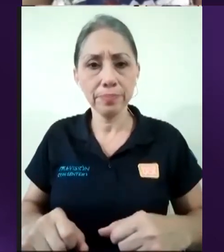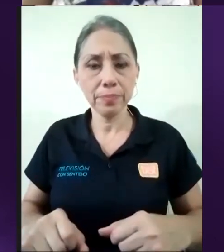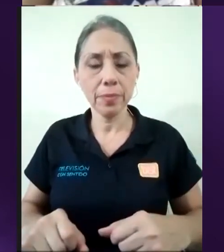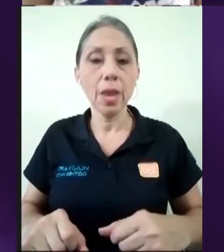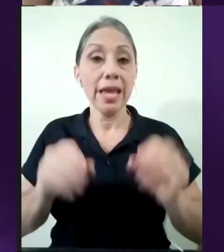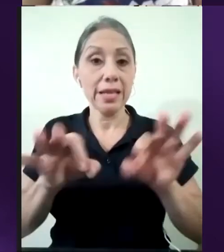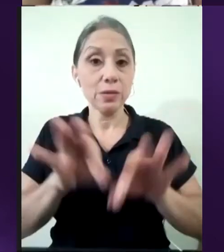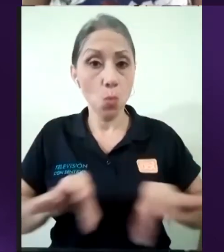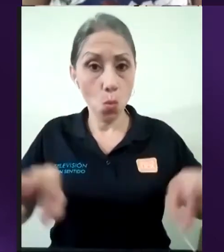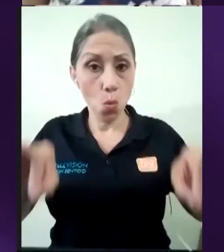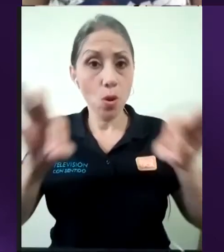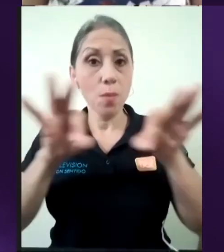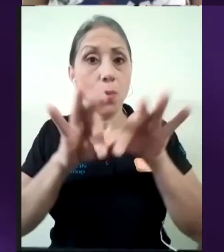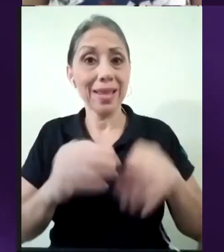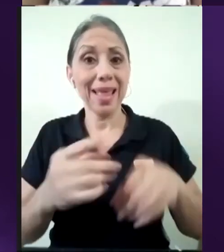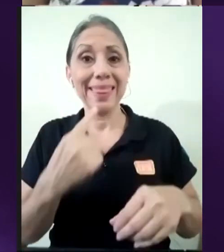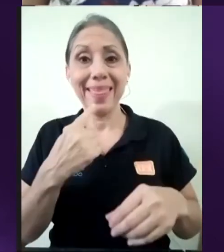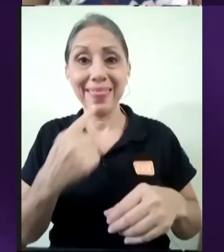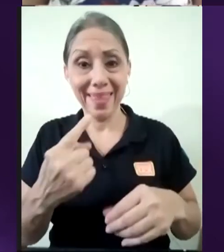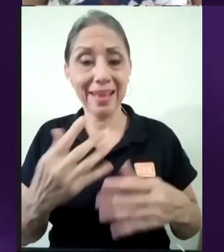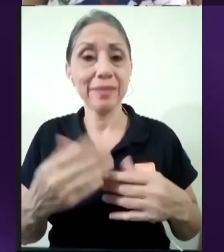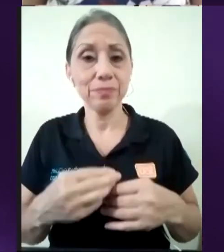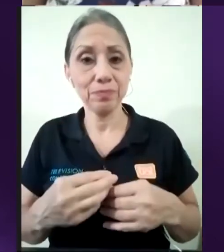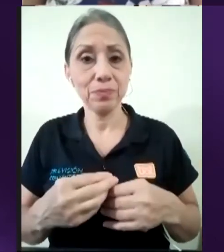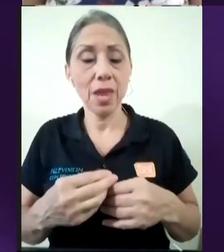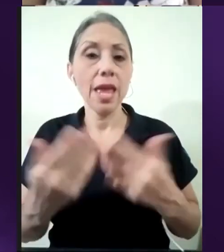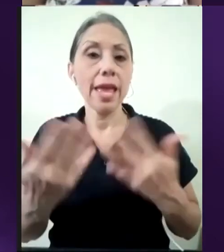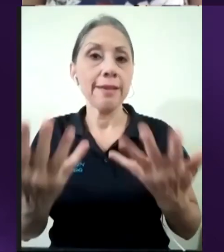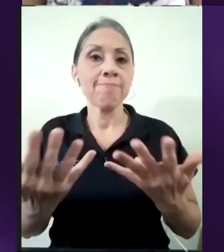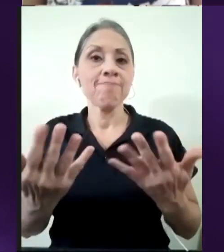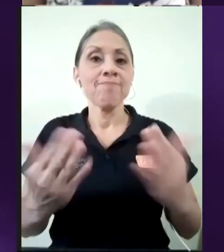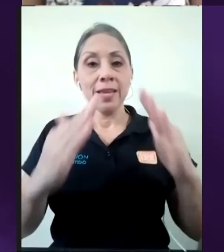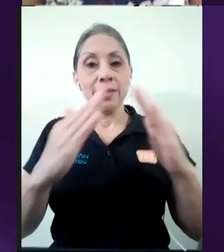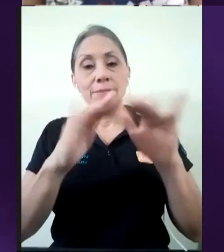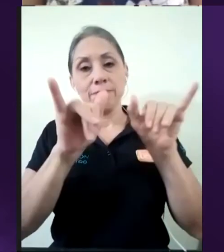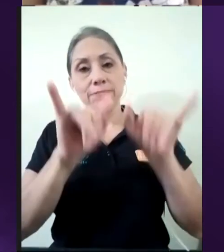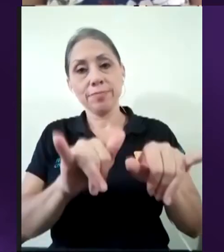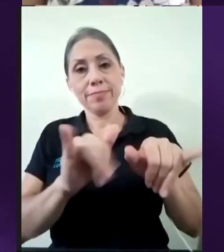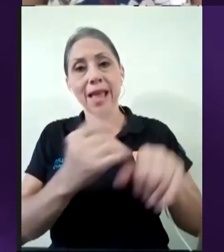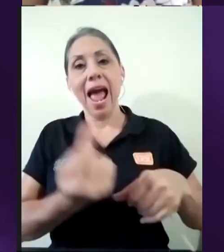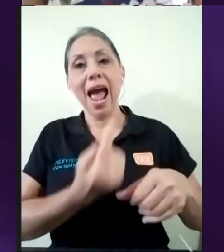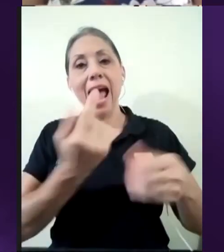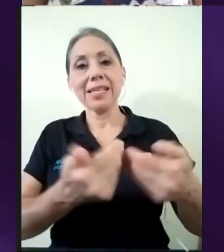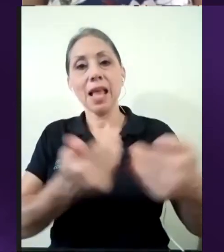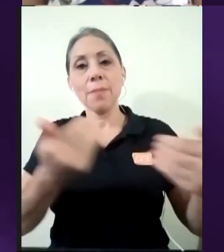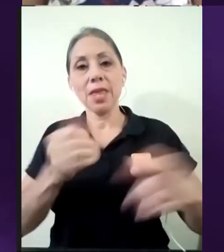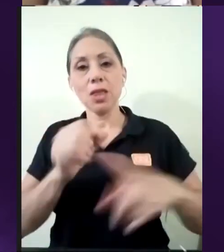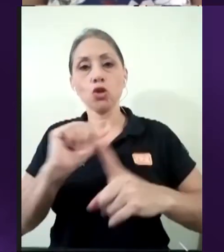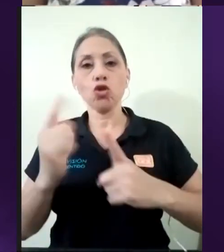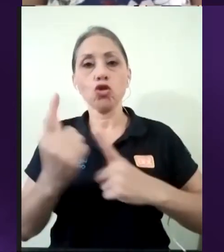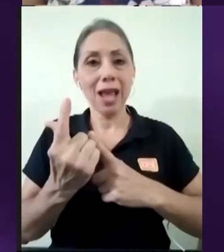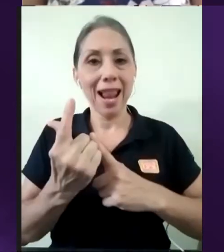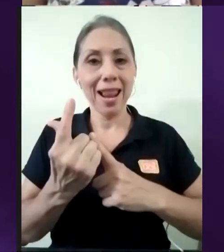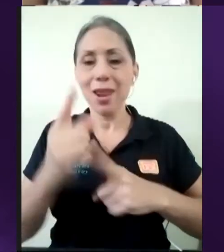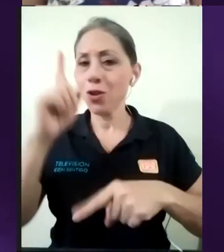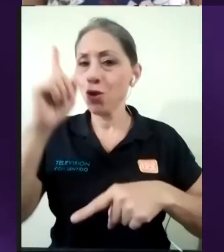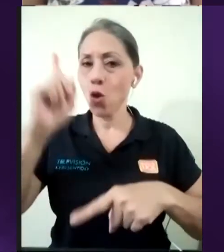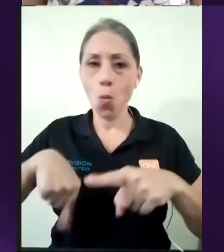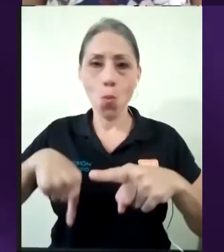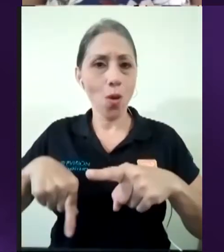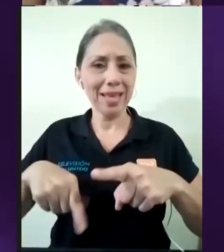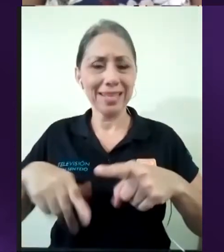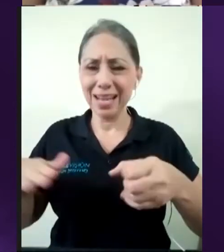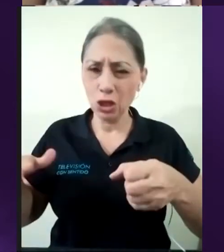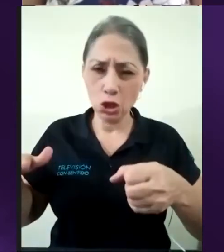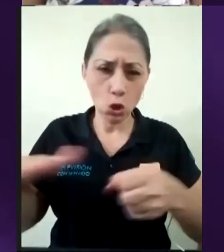y como lo dije anteriormente, el aislamiento social no puede ser total para algún tipo de